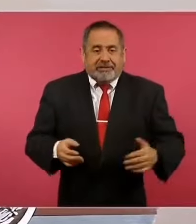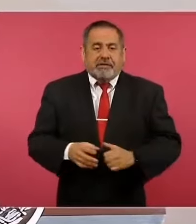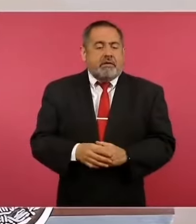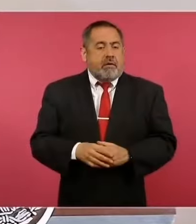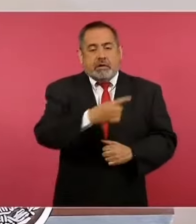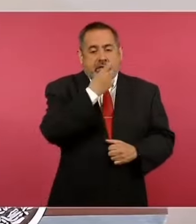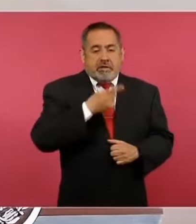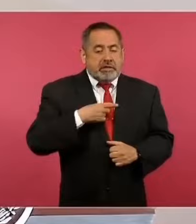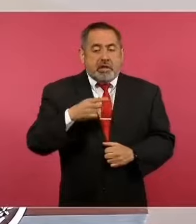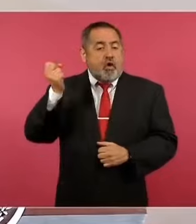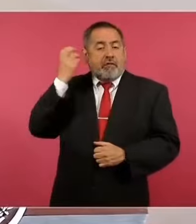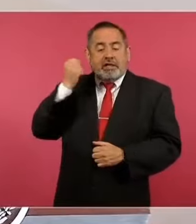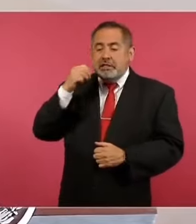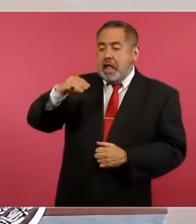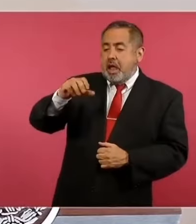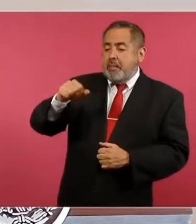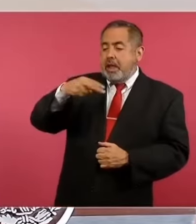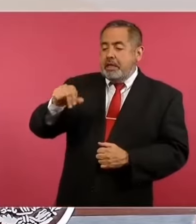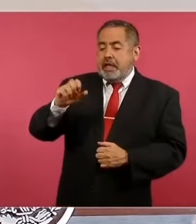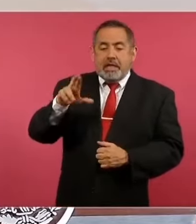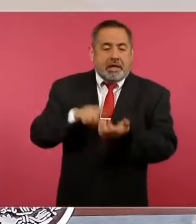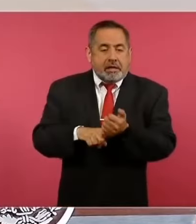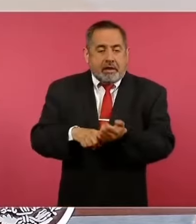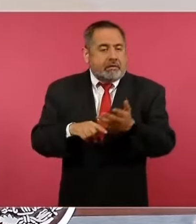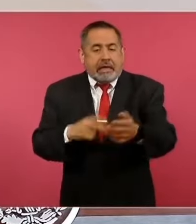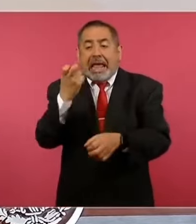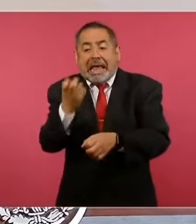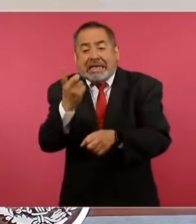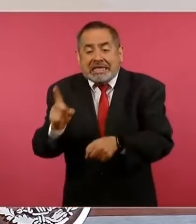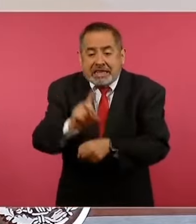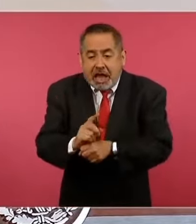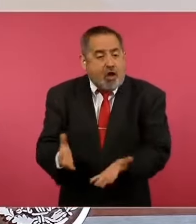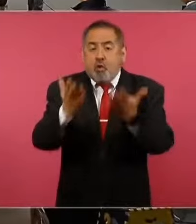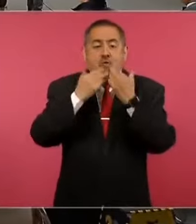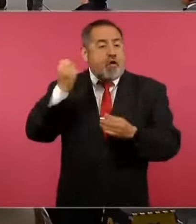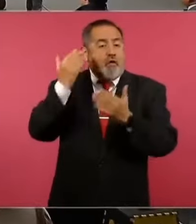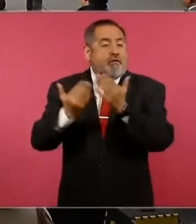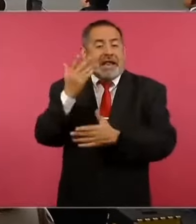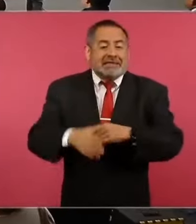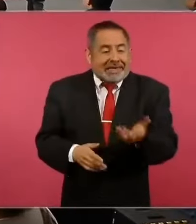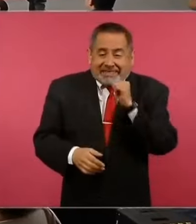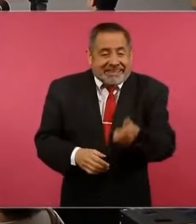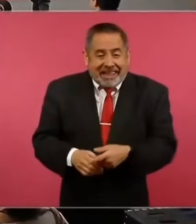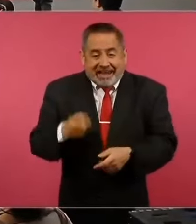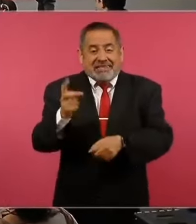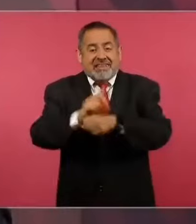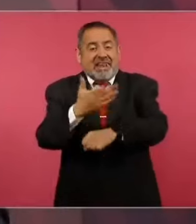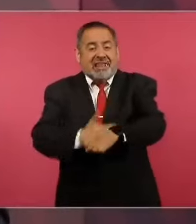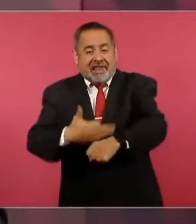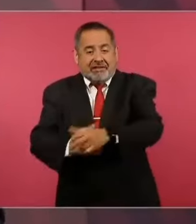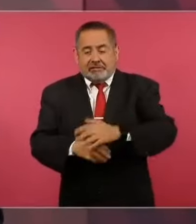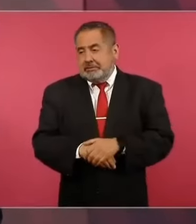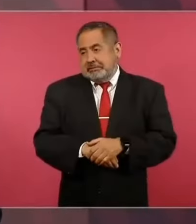que quite la mañanera. Ese día no hubo mañanera. Y ese día no hubo mañanera. Fue en la tarde. O sea, la